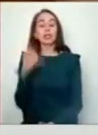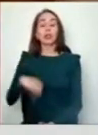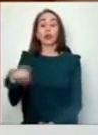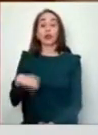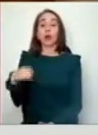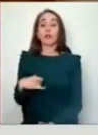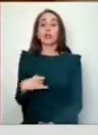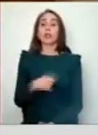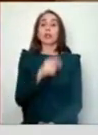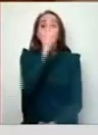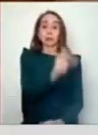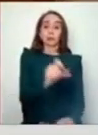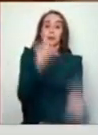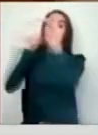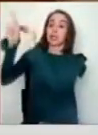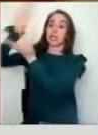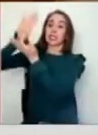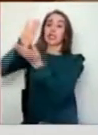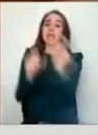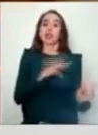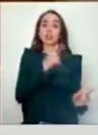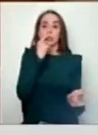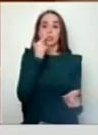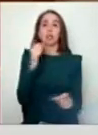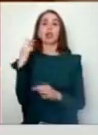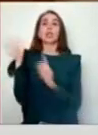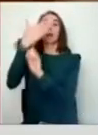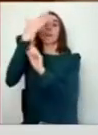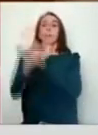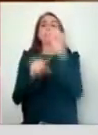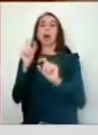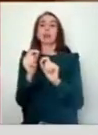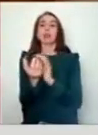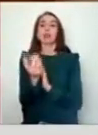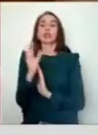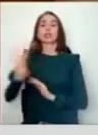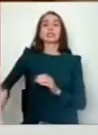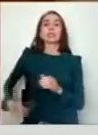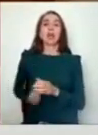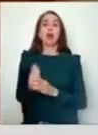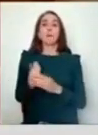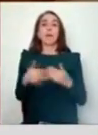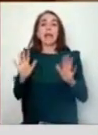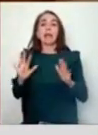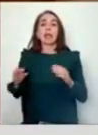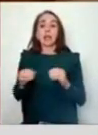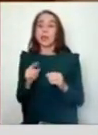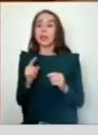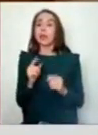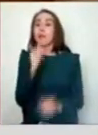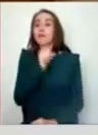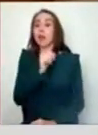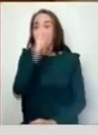exiliando a chilenos y chilenas, y ahí el patriotismo se lo meten por donde les cabe. Me parece una falta de respeto